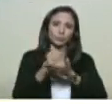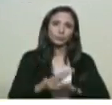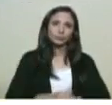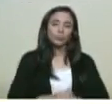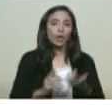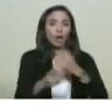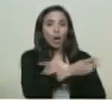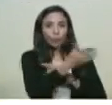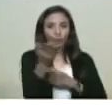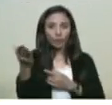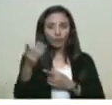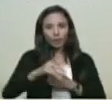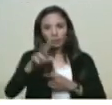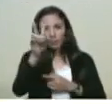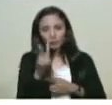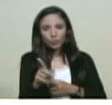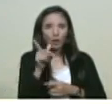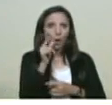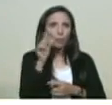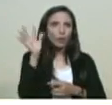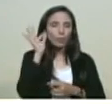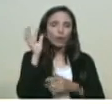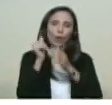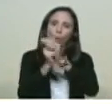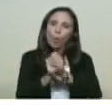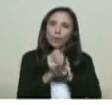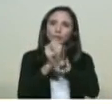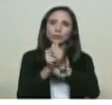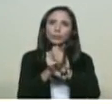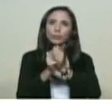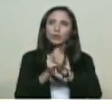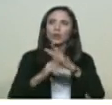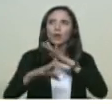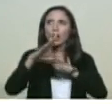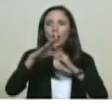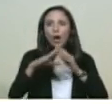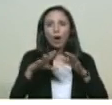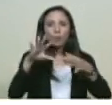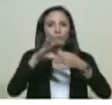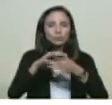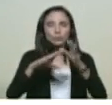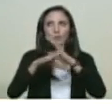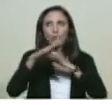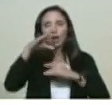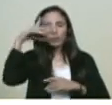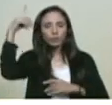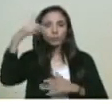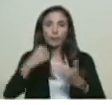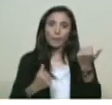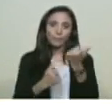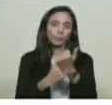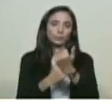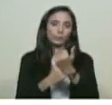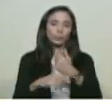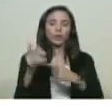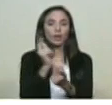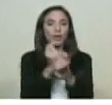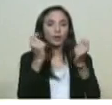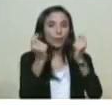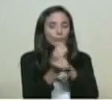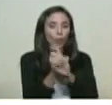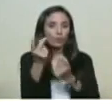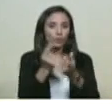pido a ustedes, venezolanos y venezolanas, sus oraciones, su compañía, su apoyo, para que esta reconversión